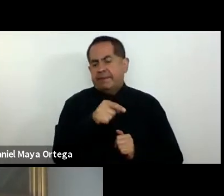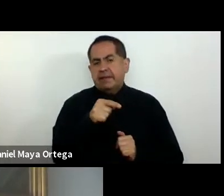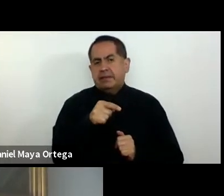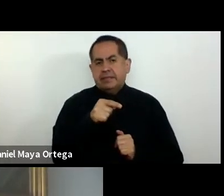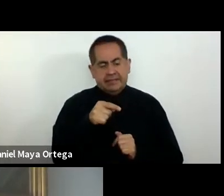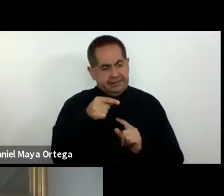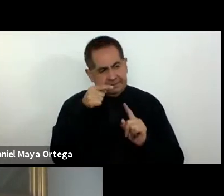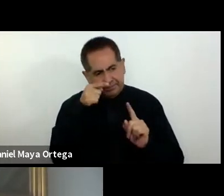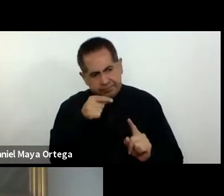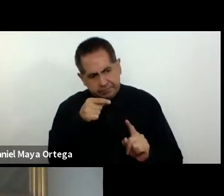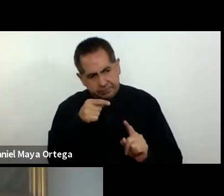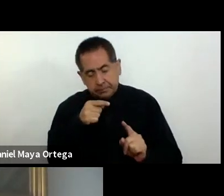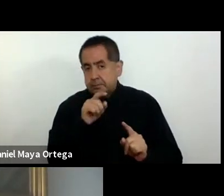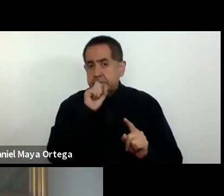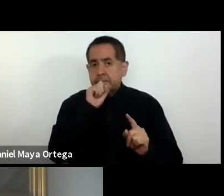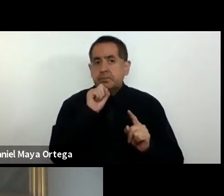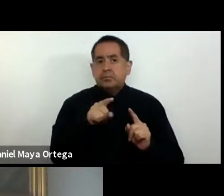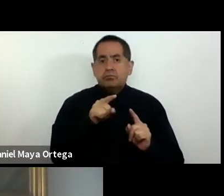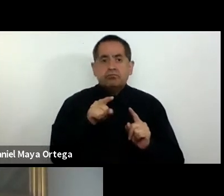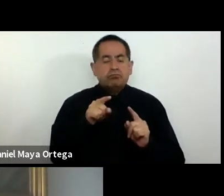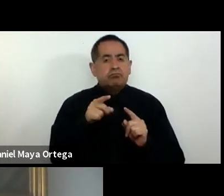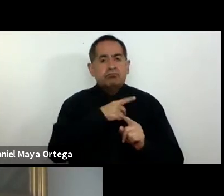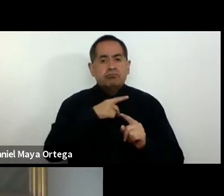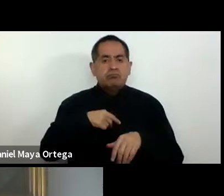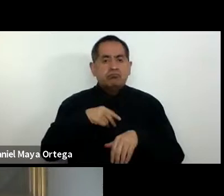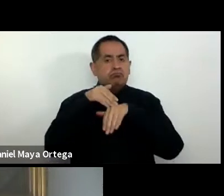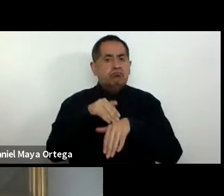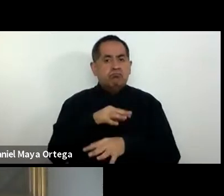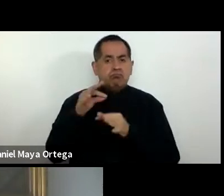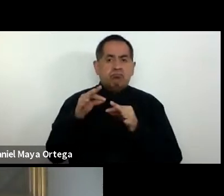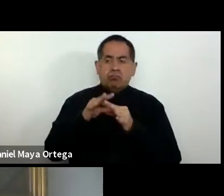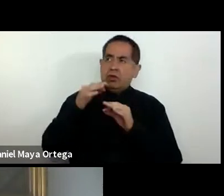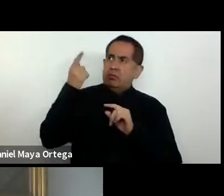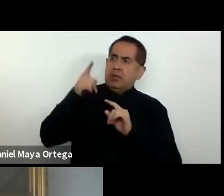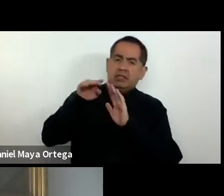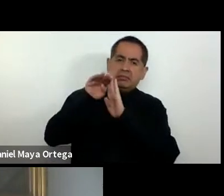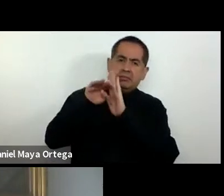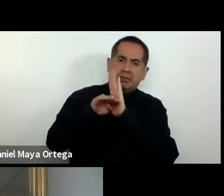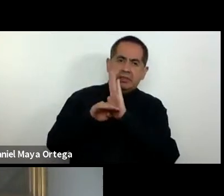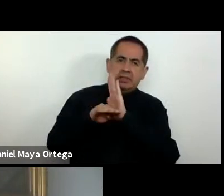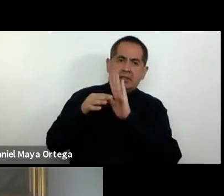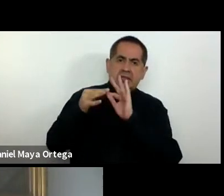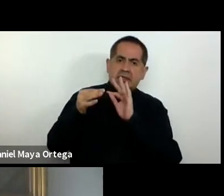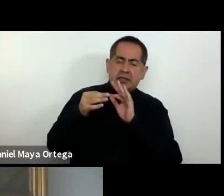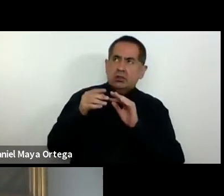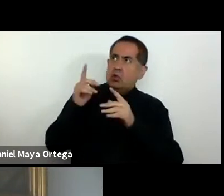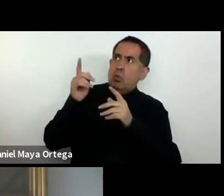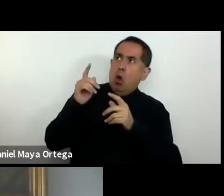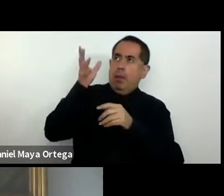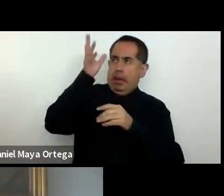Específicamente, además, adaptar sus ordenamientos